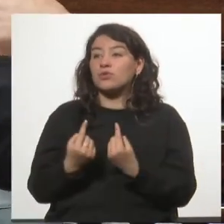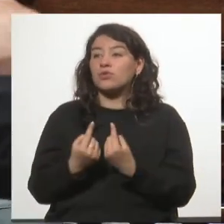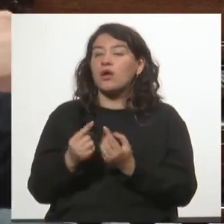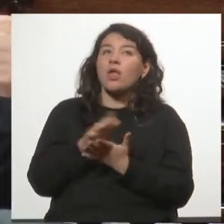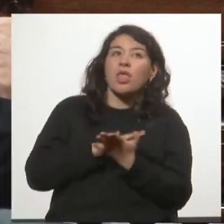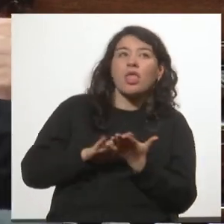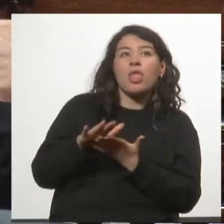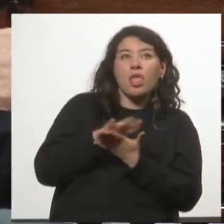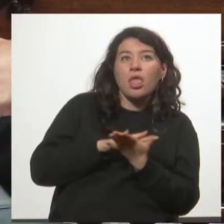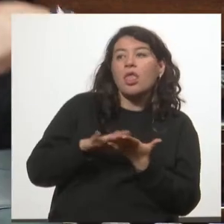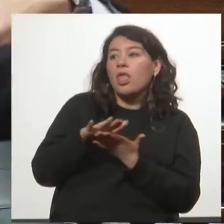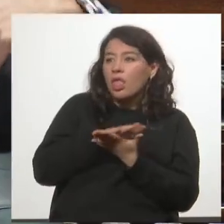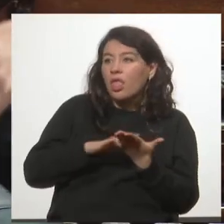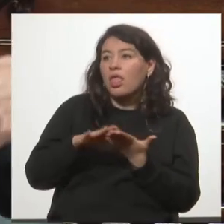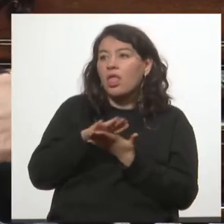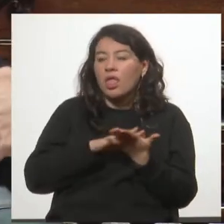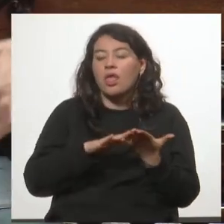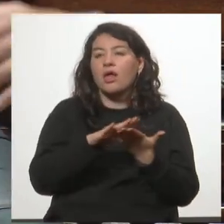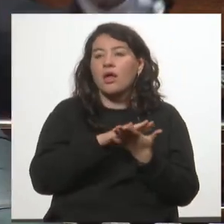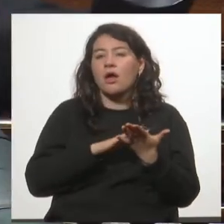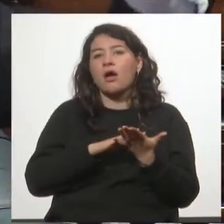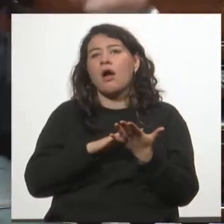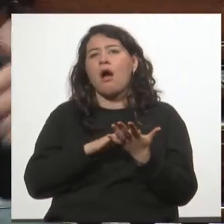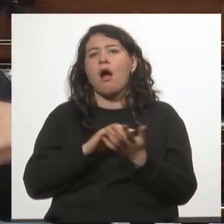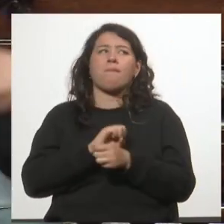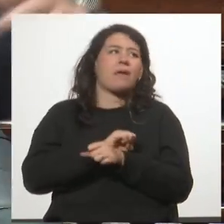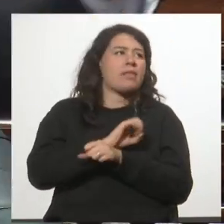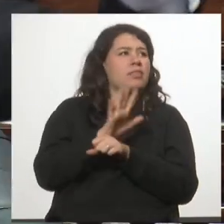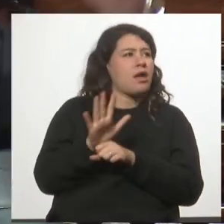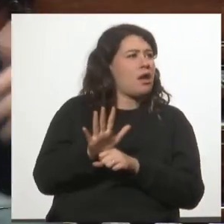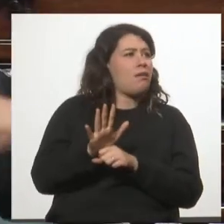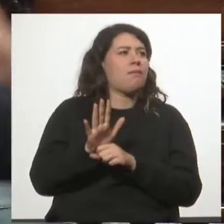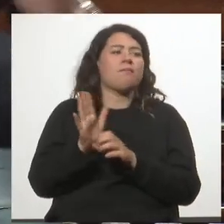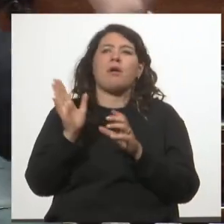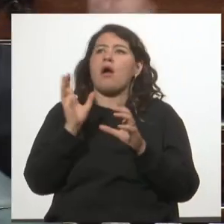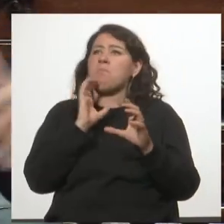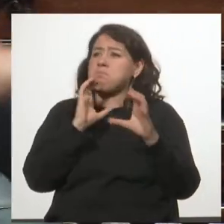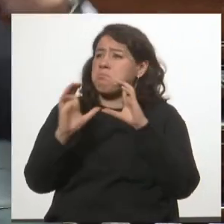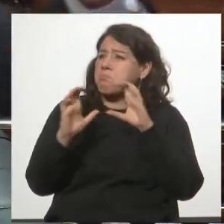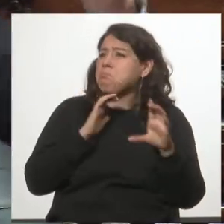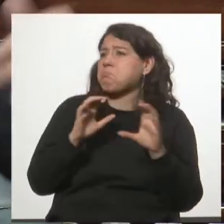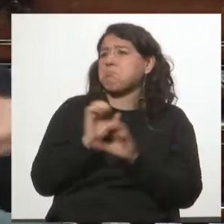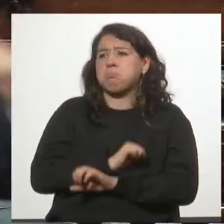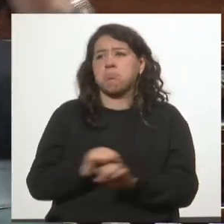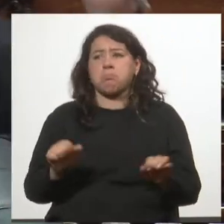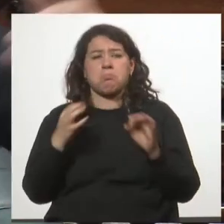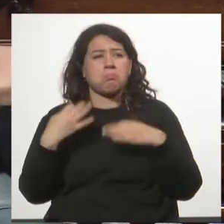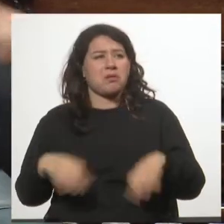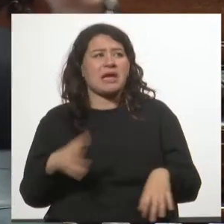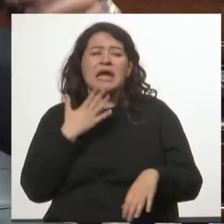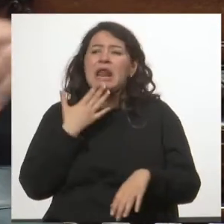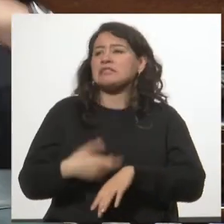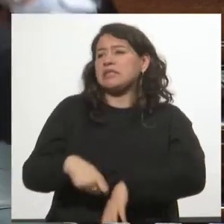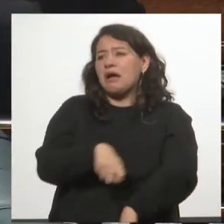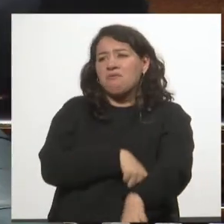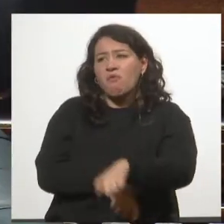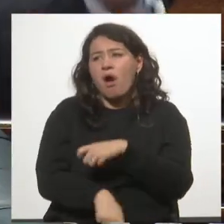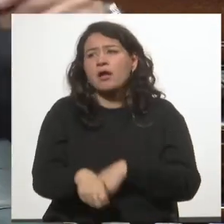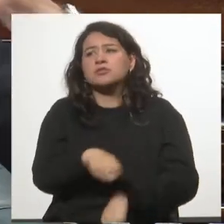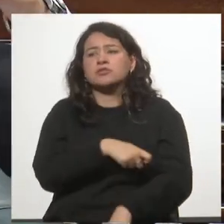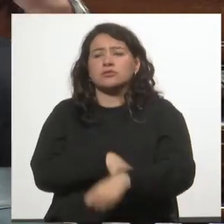cuento de que durante la pandemia nos podíamos comunicar tremendamente gracias a los esfuerzos hechos por el